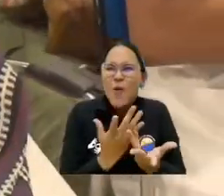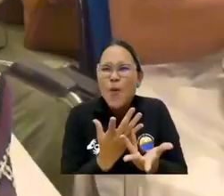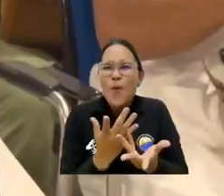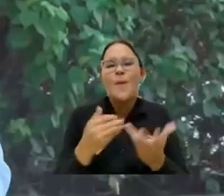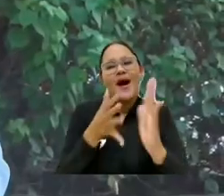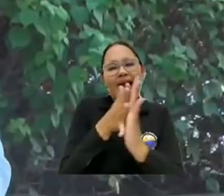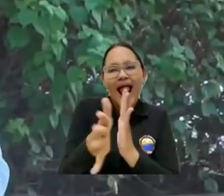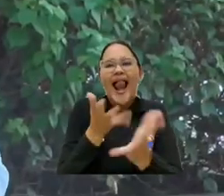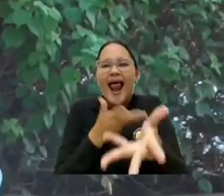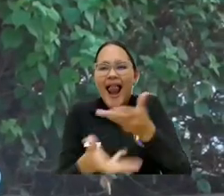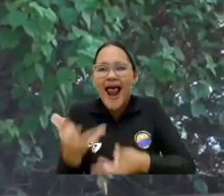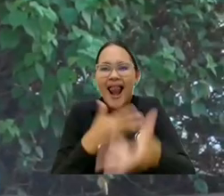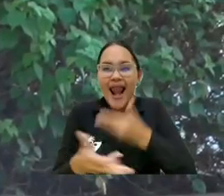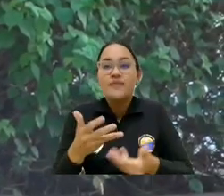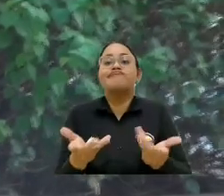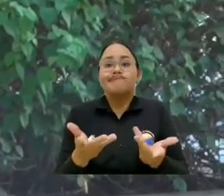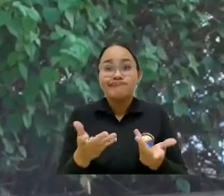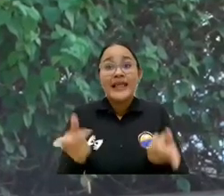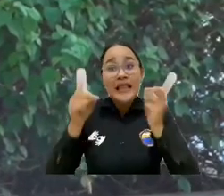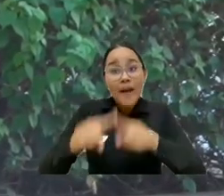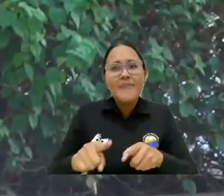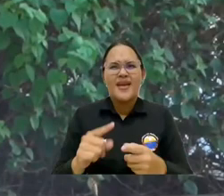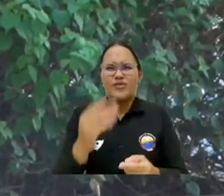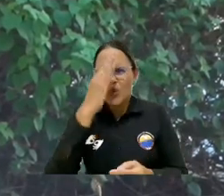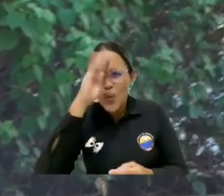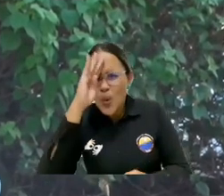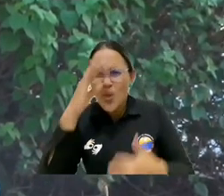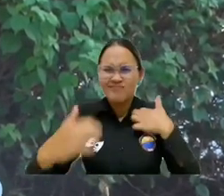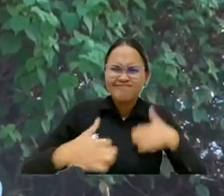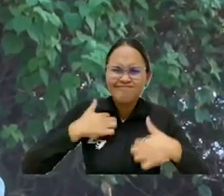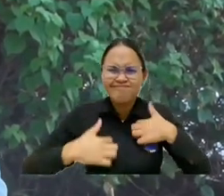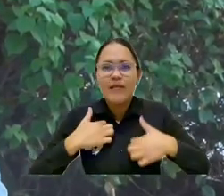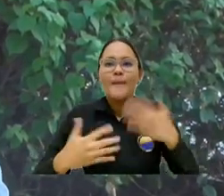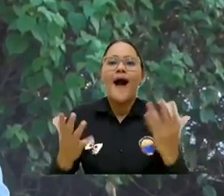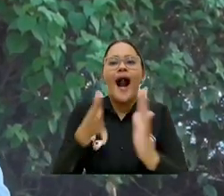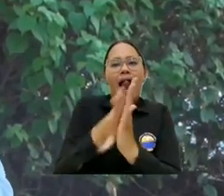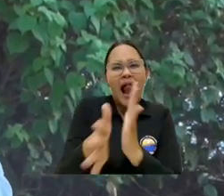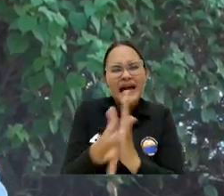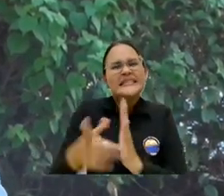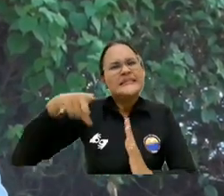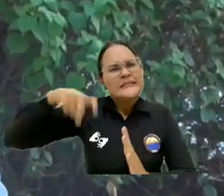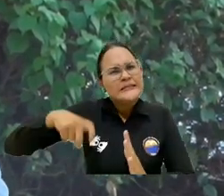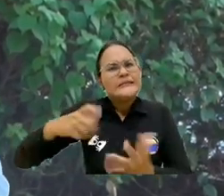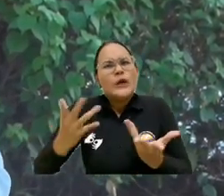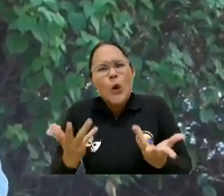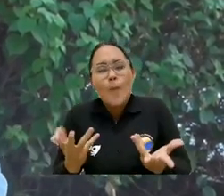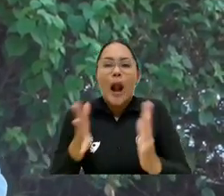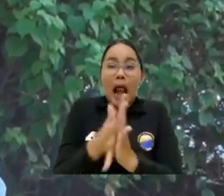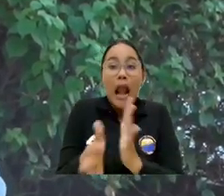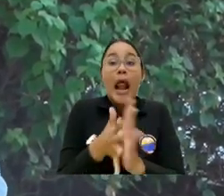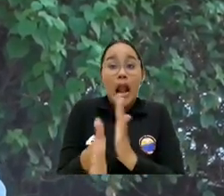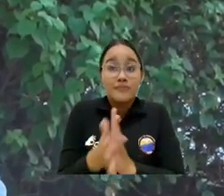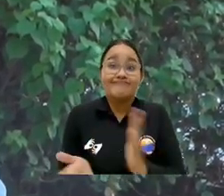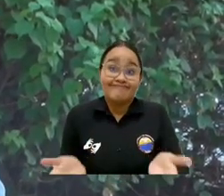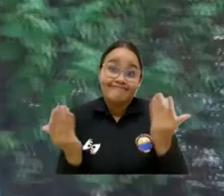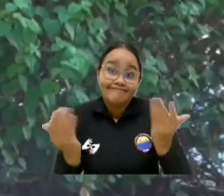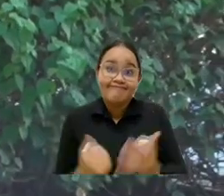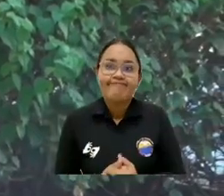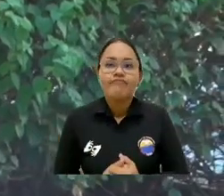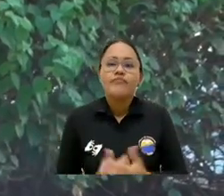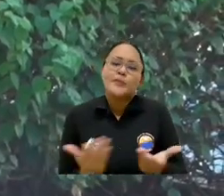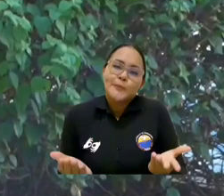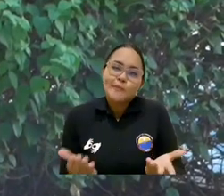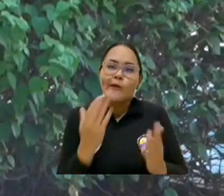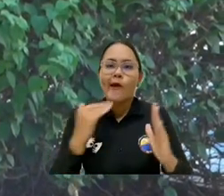punto de vista, manifestaron las dudas, inquietudes y sobre todo las necesidades que el territorio en el que ellos están tienen. Como